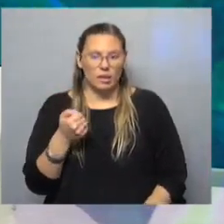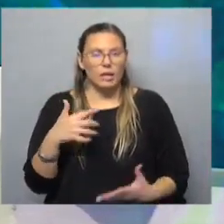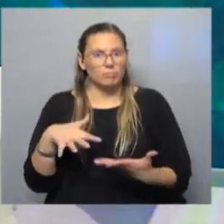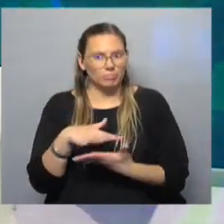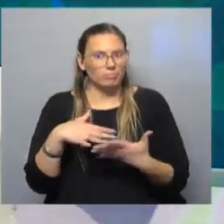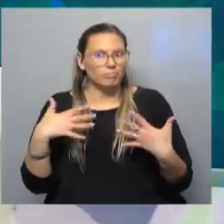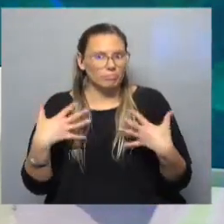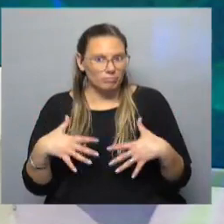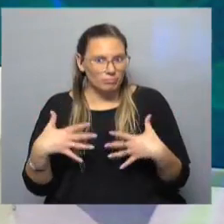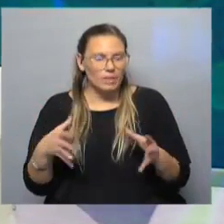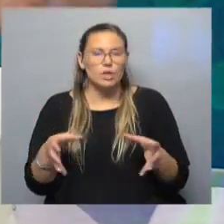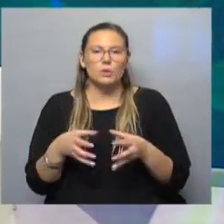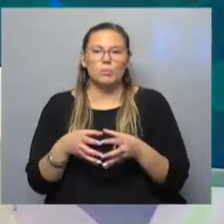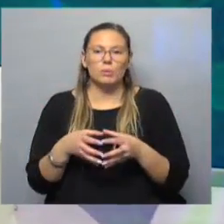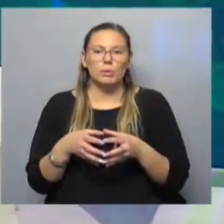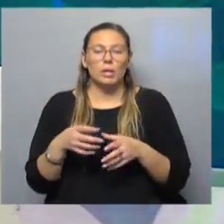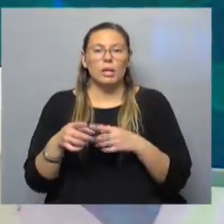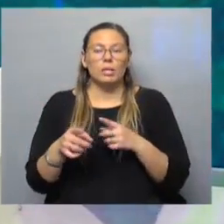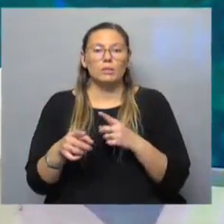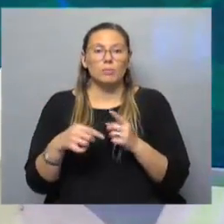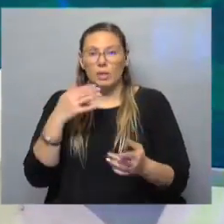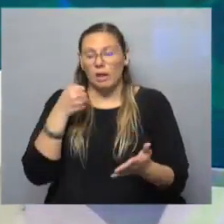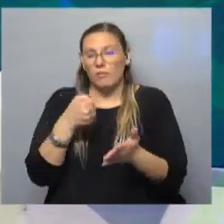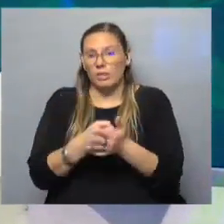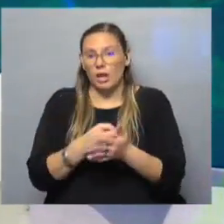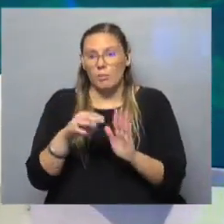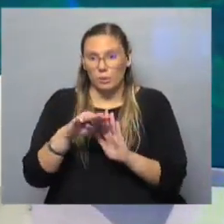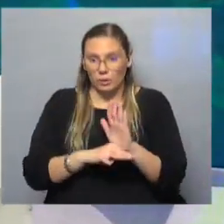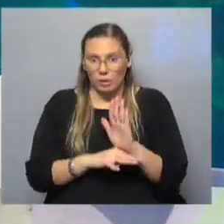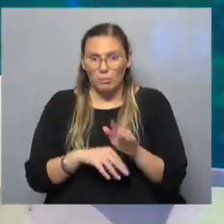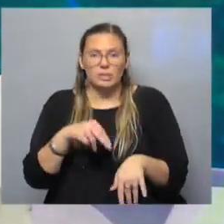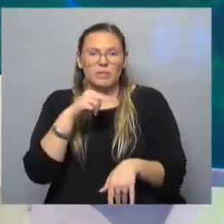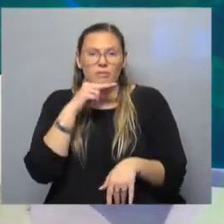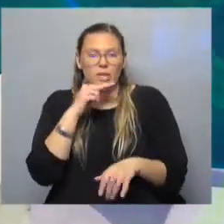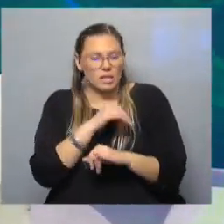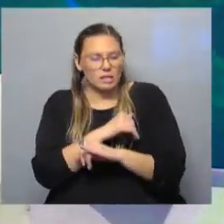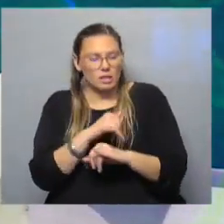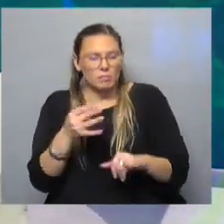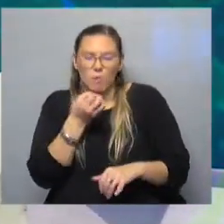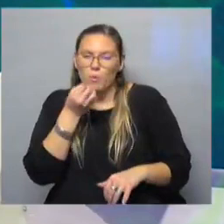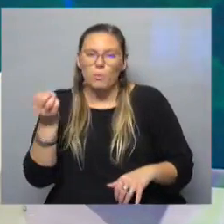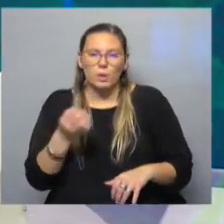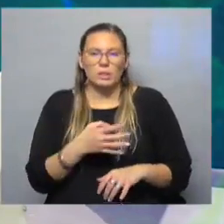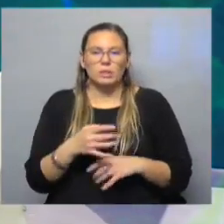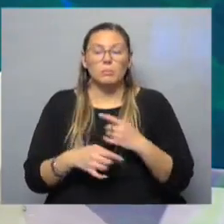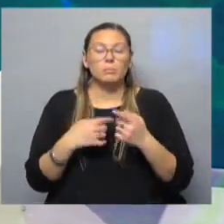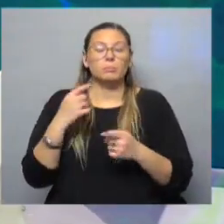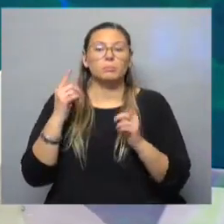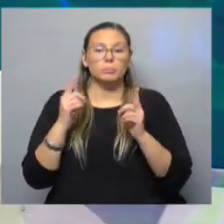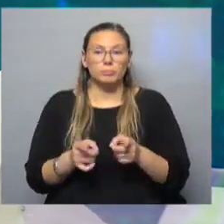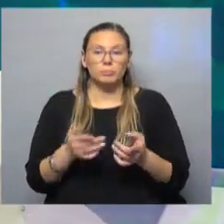carrera de esta banda. Y eso entonces va a quedar para el final del programa, así nos vamos el viernes bien de bien. Después también vamos a